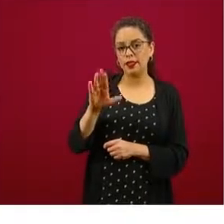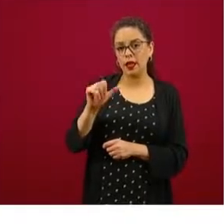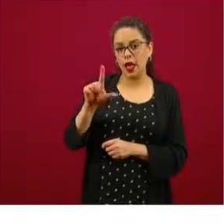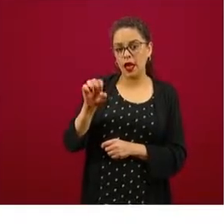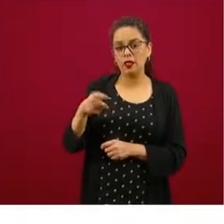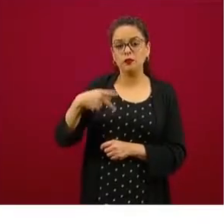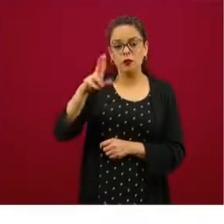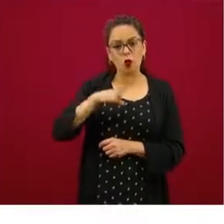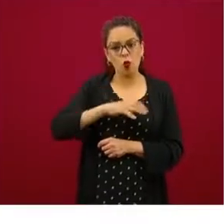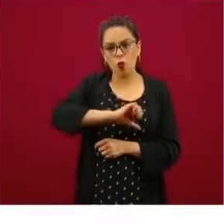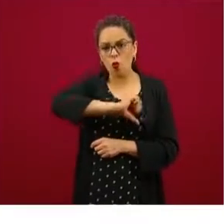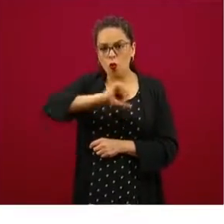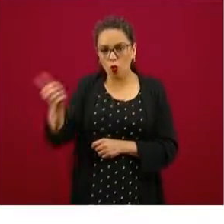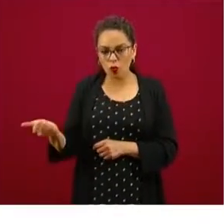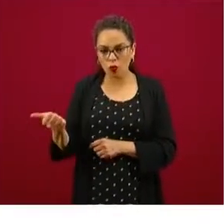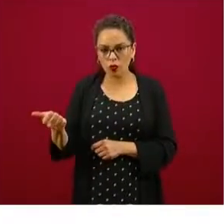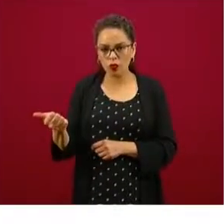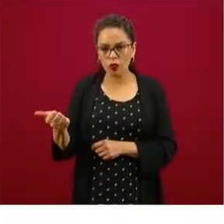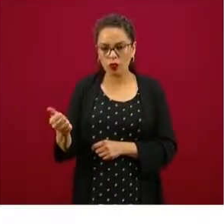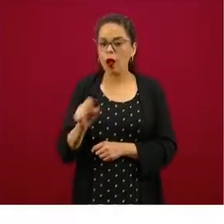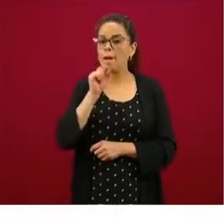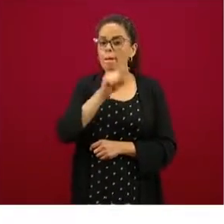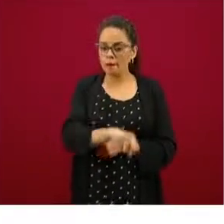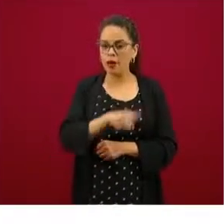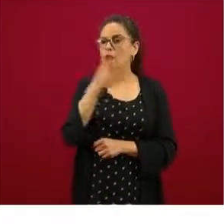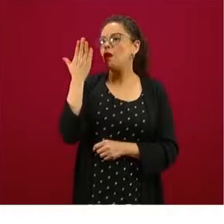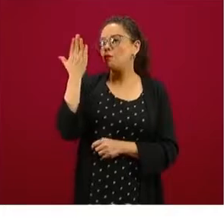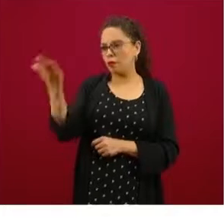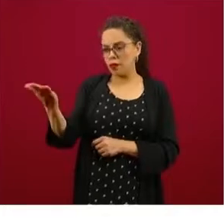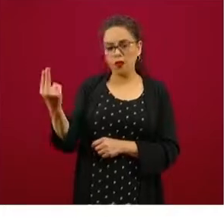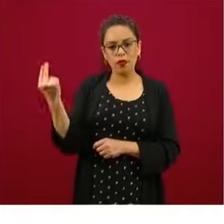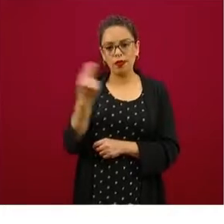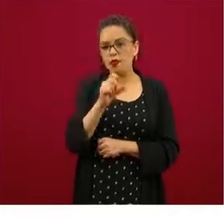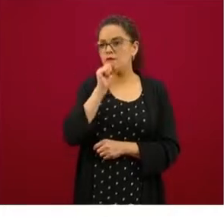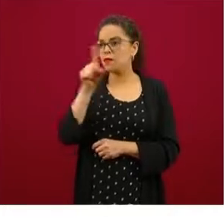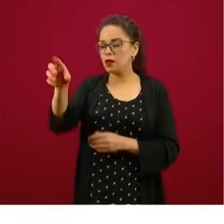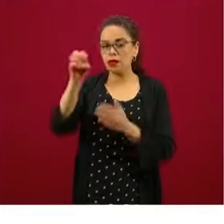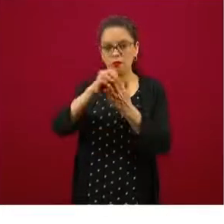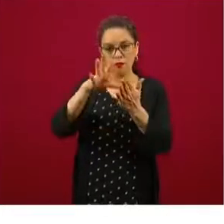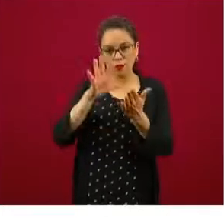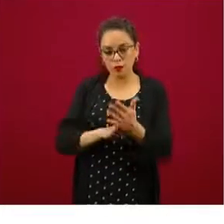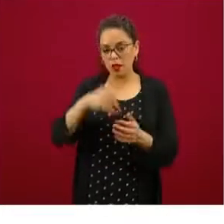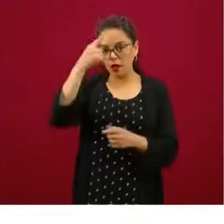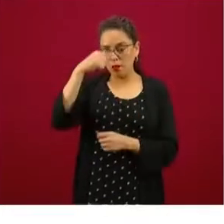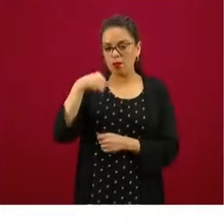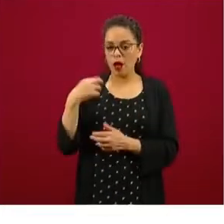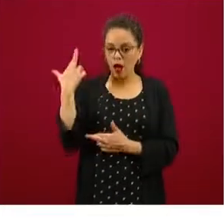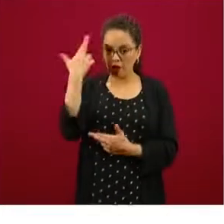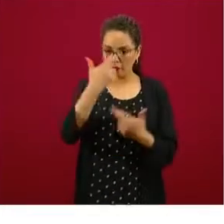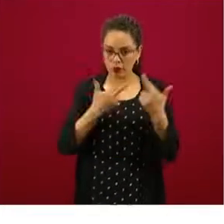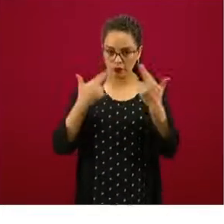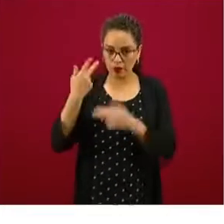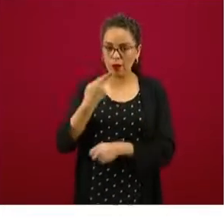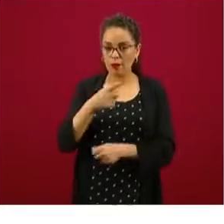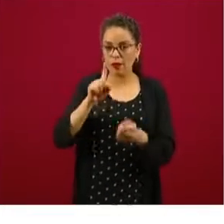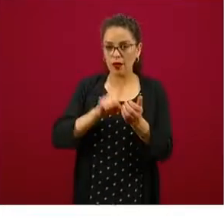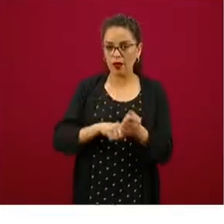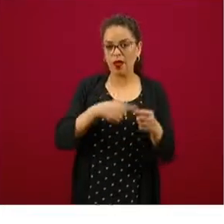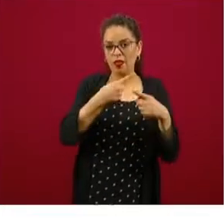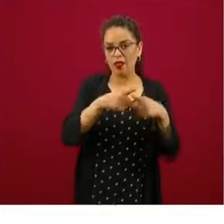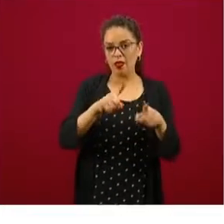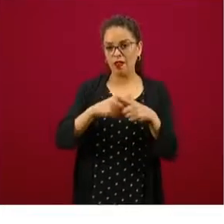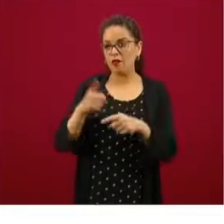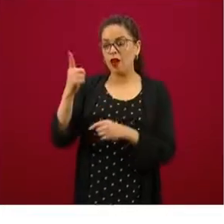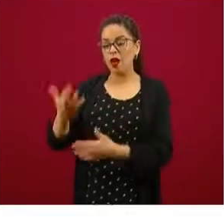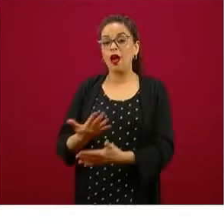que también les estamos solicitando que hagan este mismo procedimiento de autovalidación, pero con una diferencia: ya no tendrán que